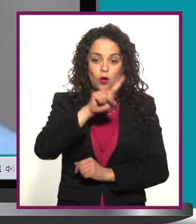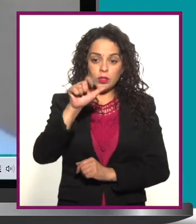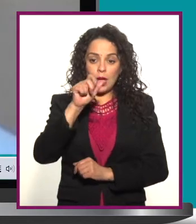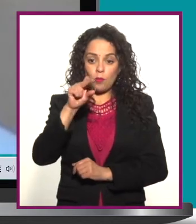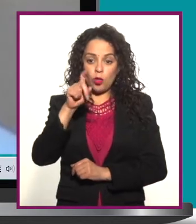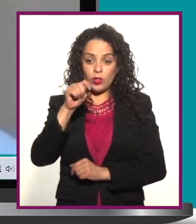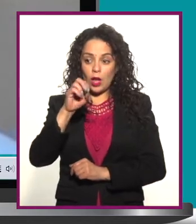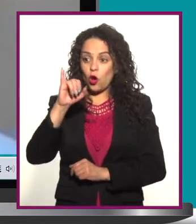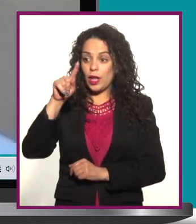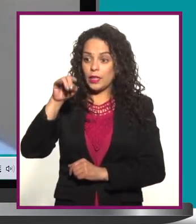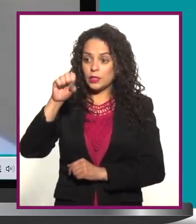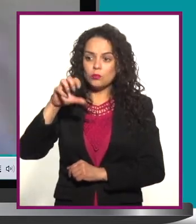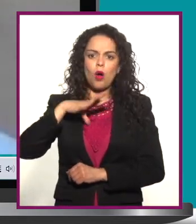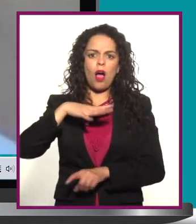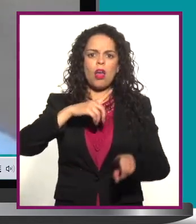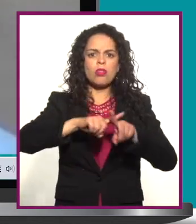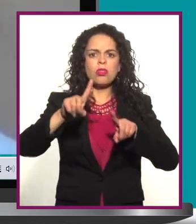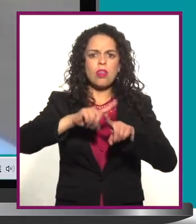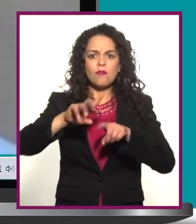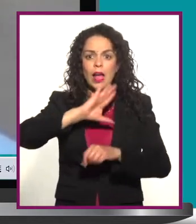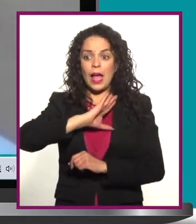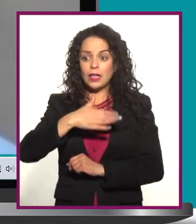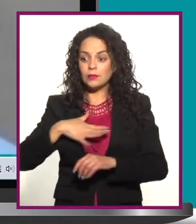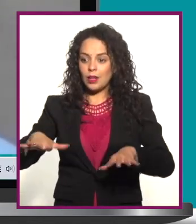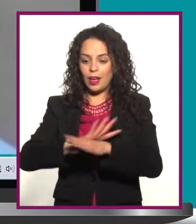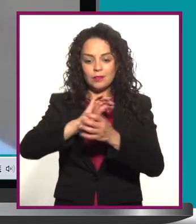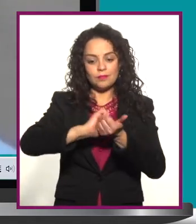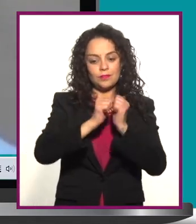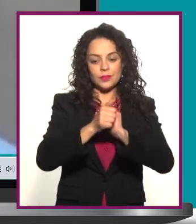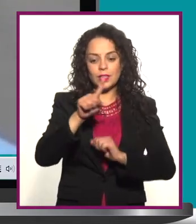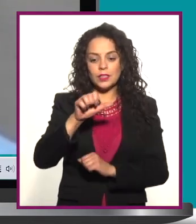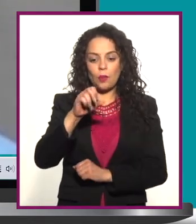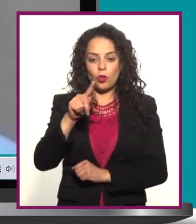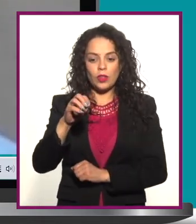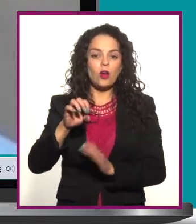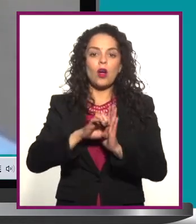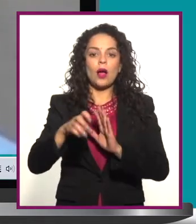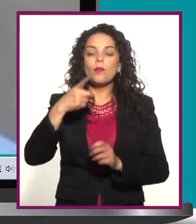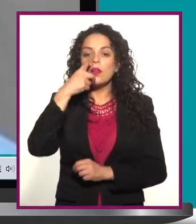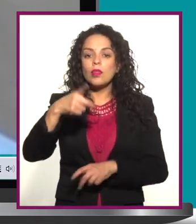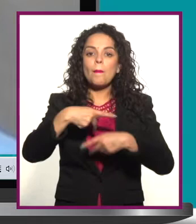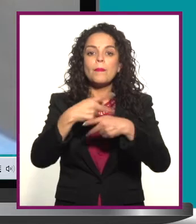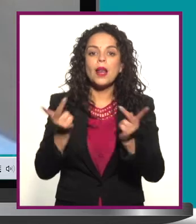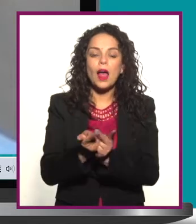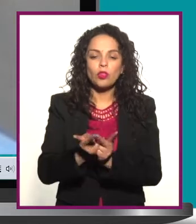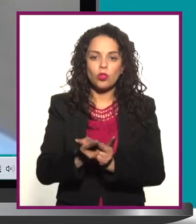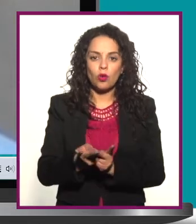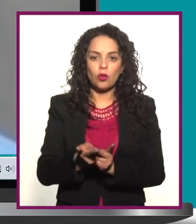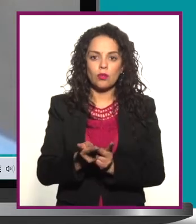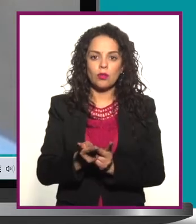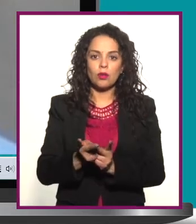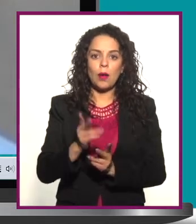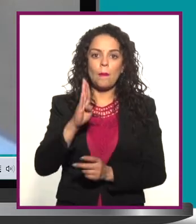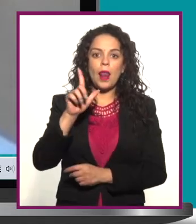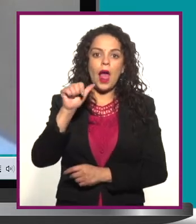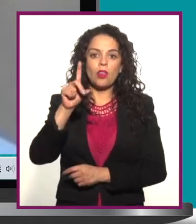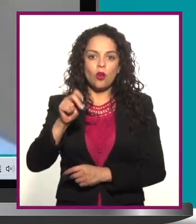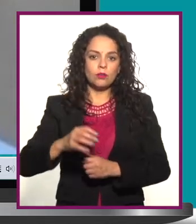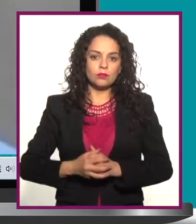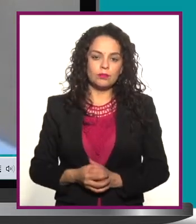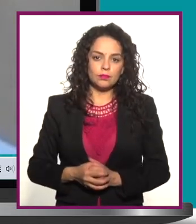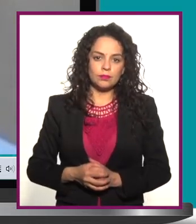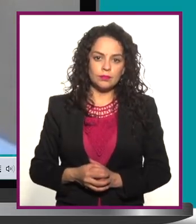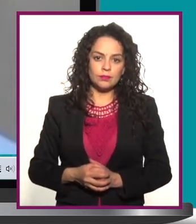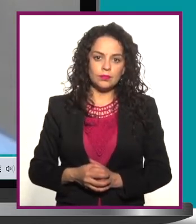zapoteco del istmo existen un montón del español al zapoteco. Para decir plato, por ejemplo, decimos